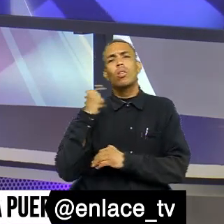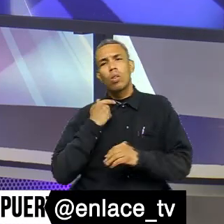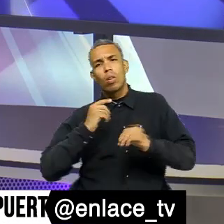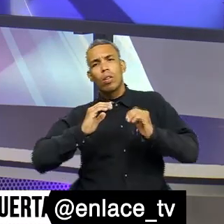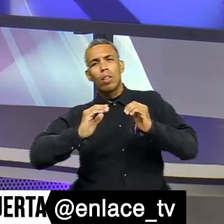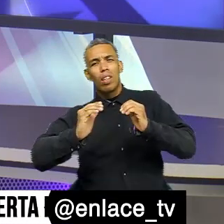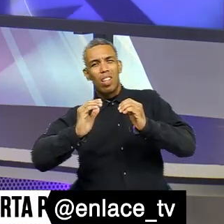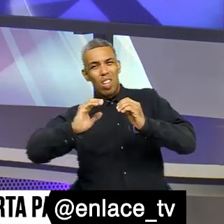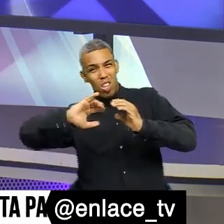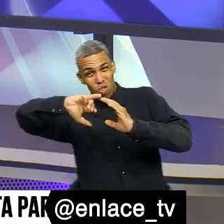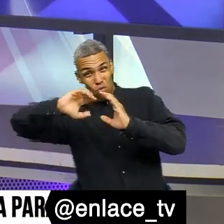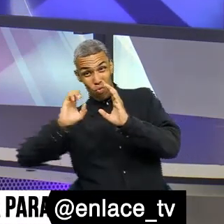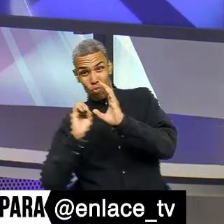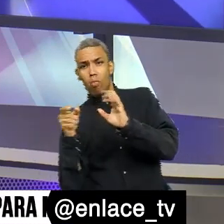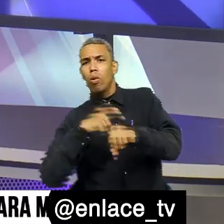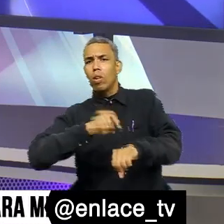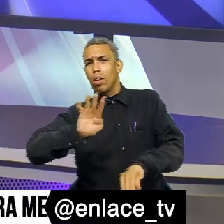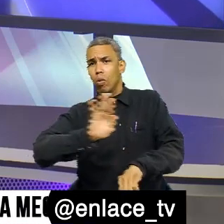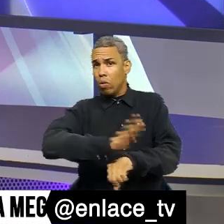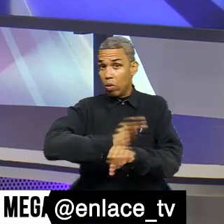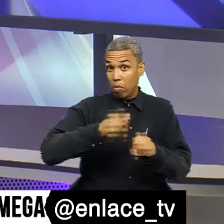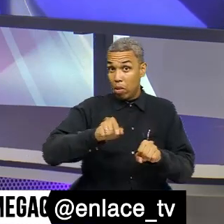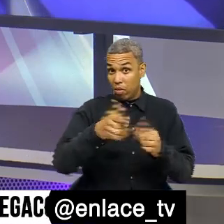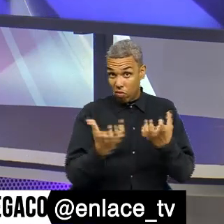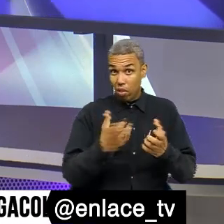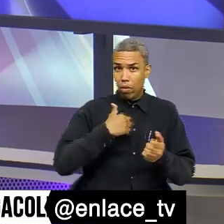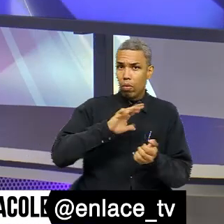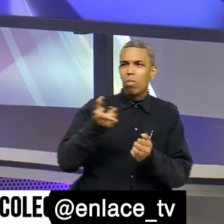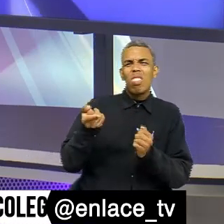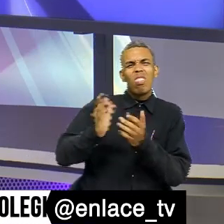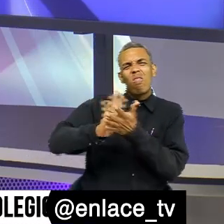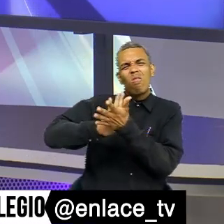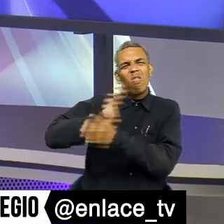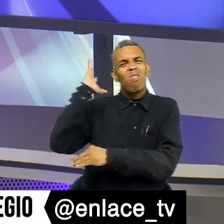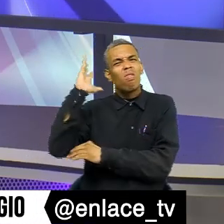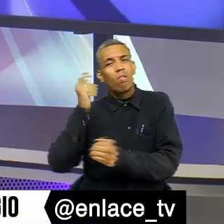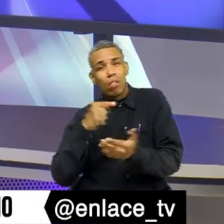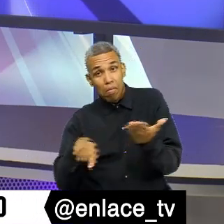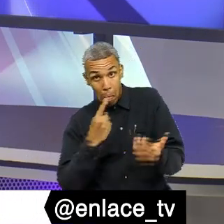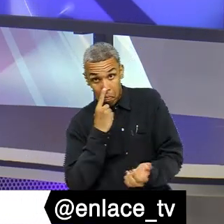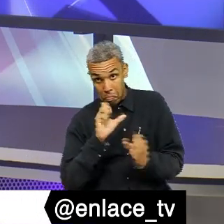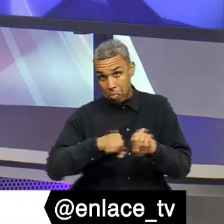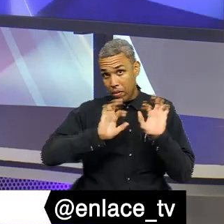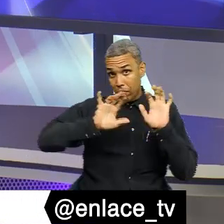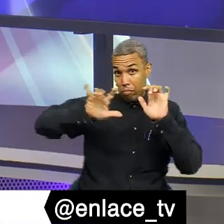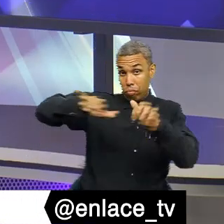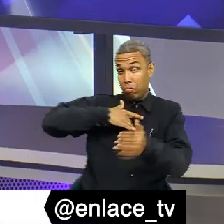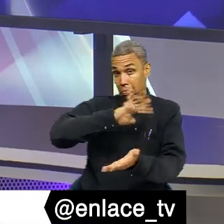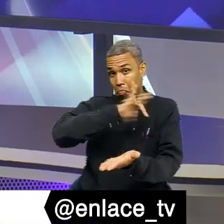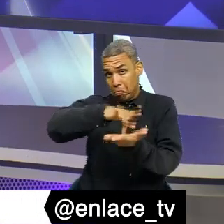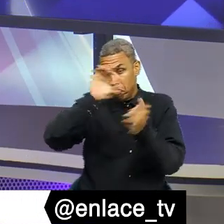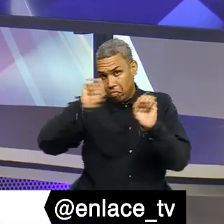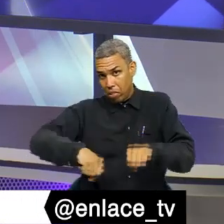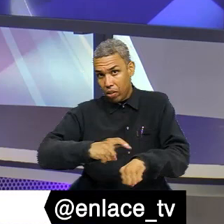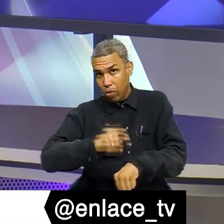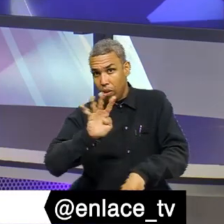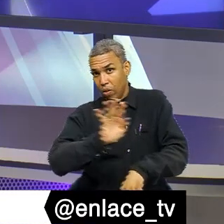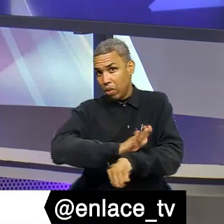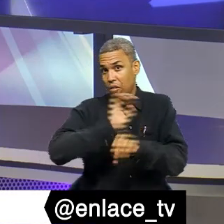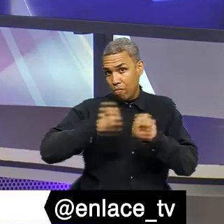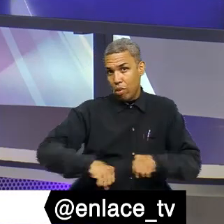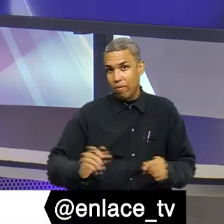A partir de las 4 de la tarde, ustedes pueden hacer parte de esta presentación realizada por los estudiantes del Instituto Técnico Superior